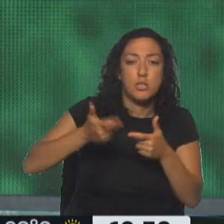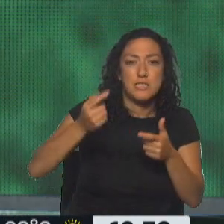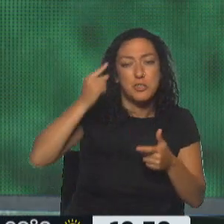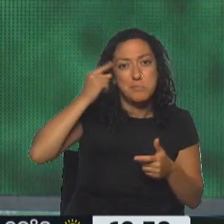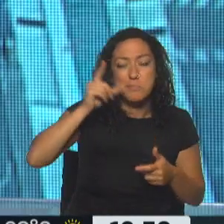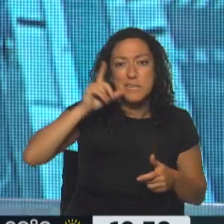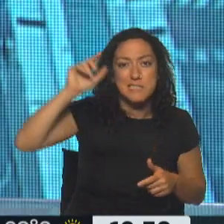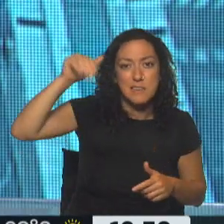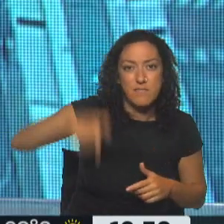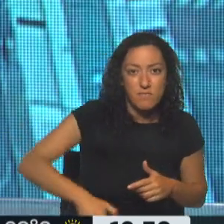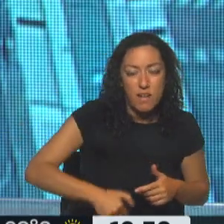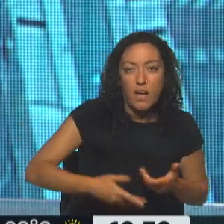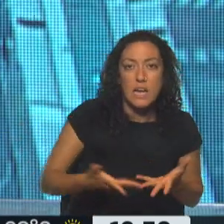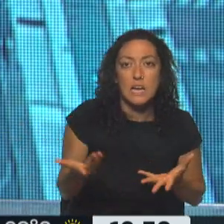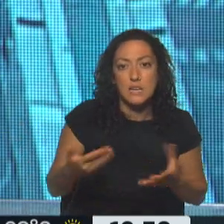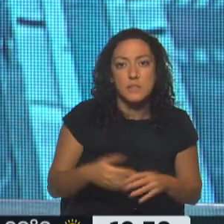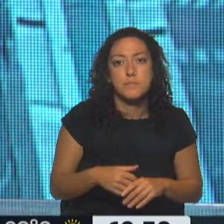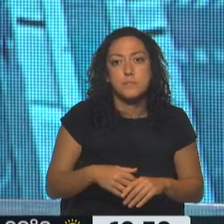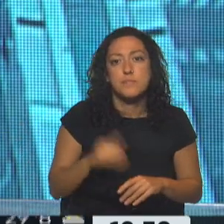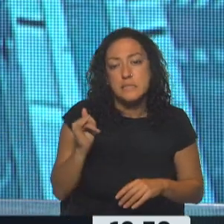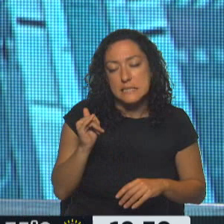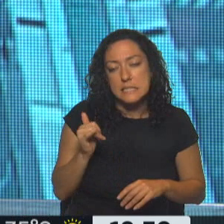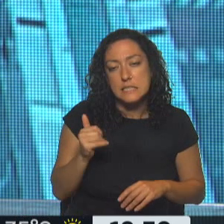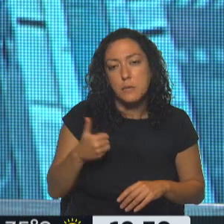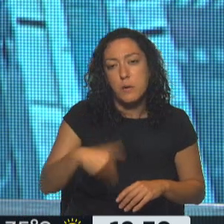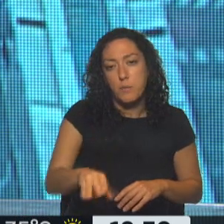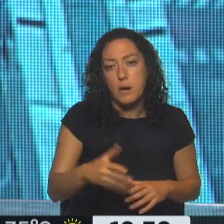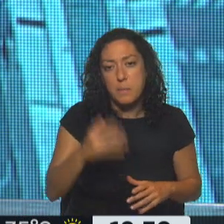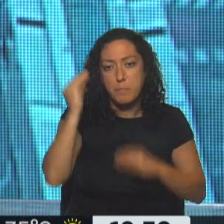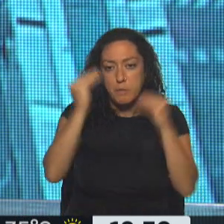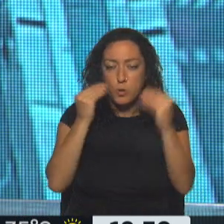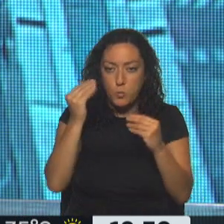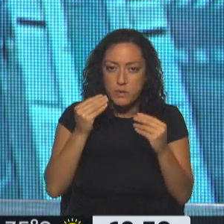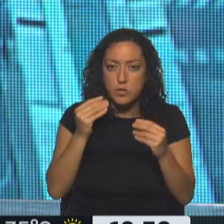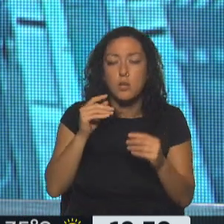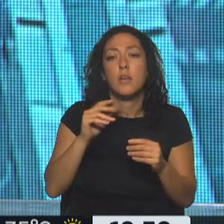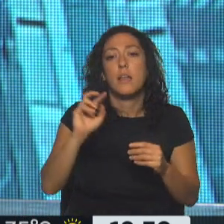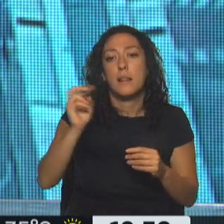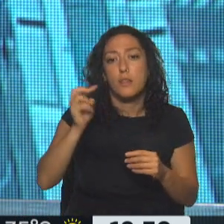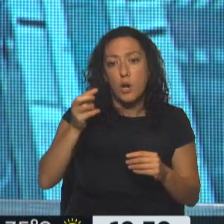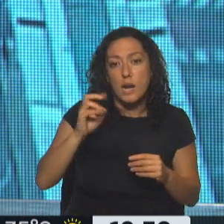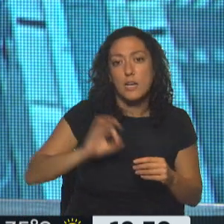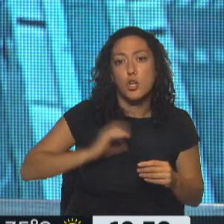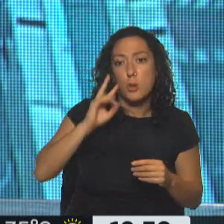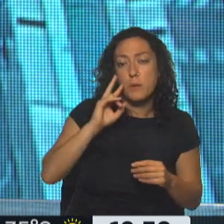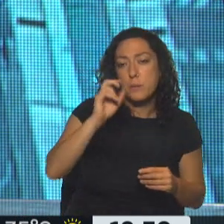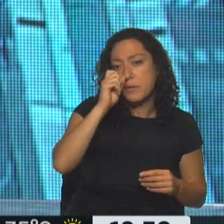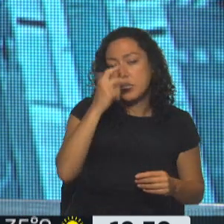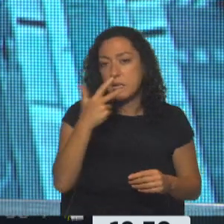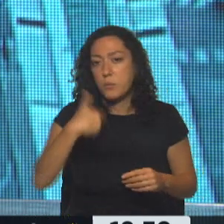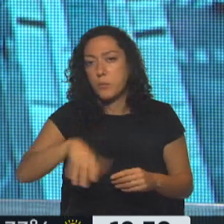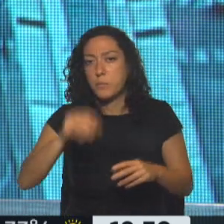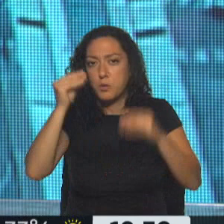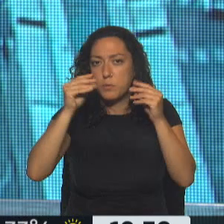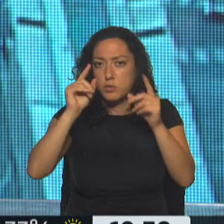no se ven resentidos Sí evidentemente el tema de la sequía va a ser una preocupación para los ingresos de Divisas del año 2023 junto con otras